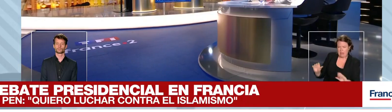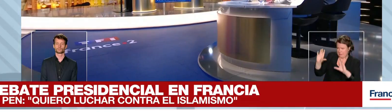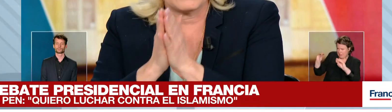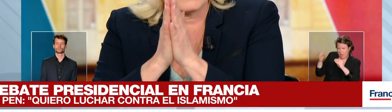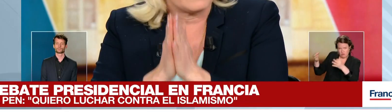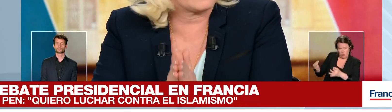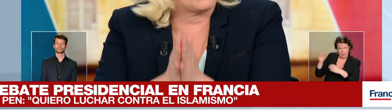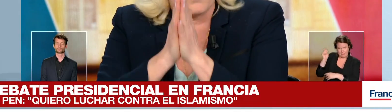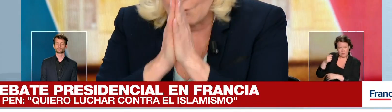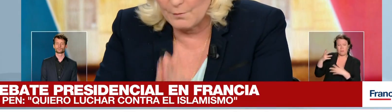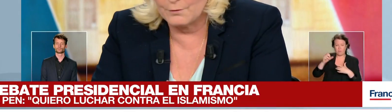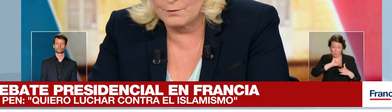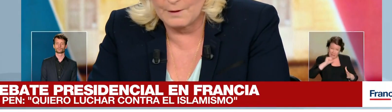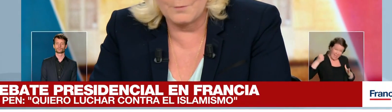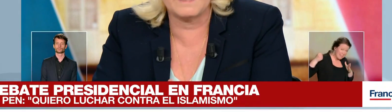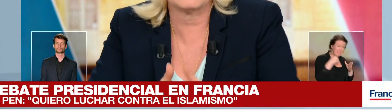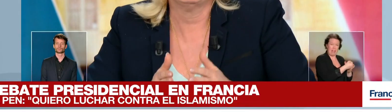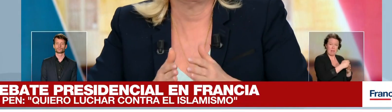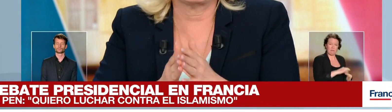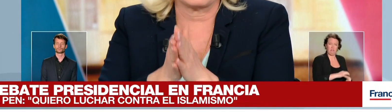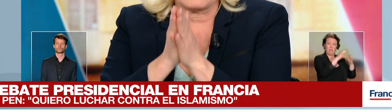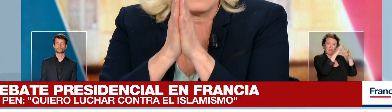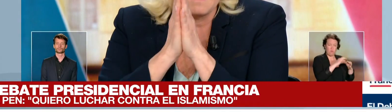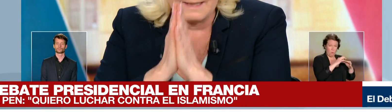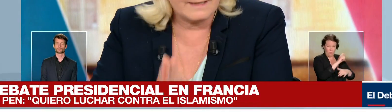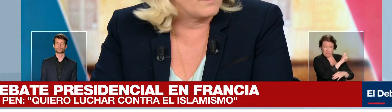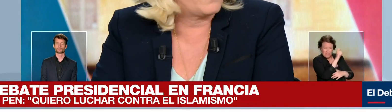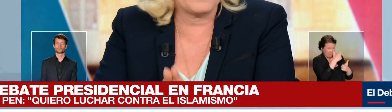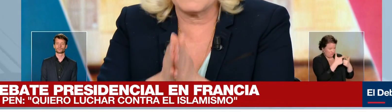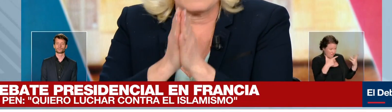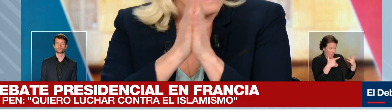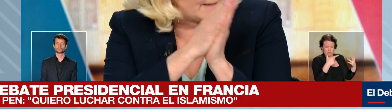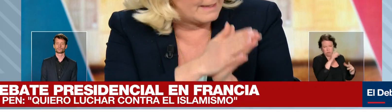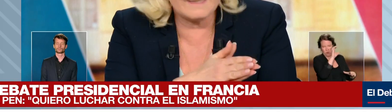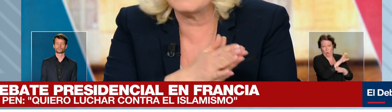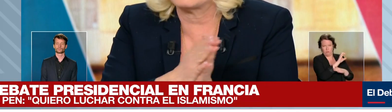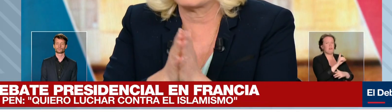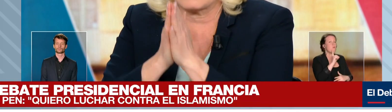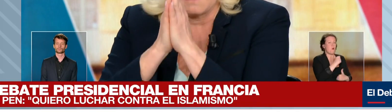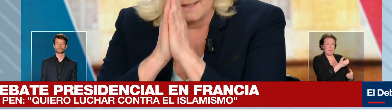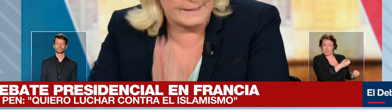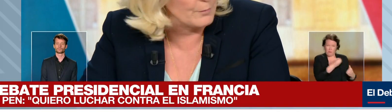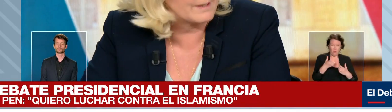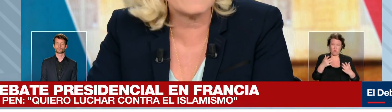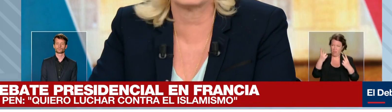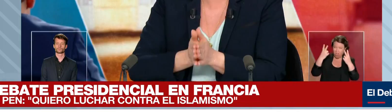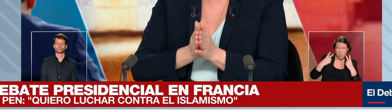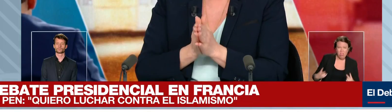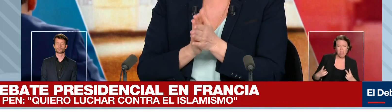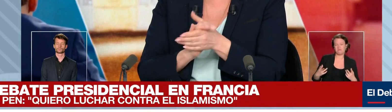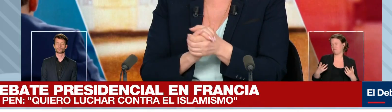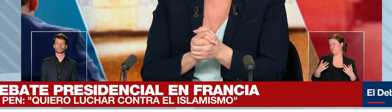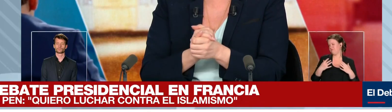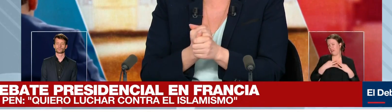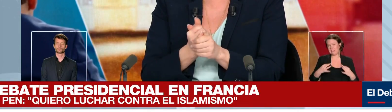Lucho es contra la ideología islamista que está atacando atacando nuestra república, la igualdad entre hombres